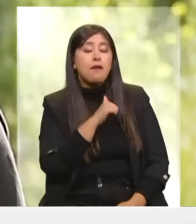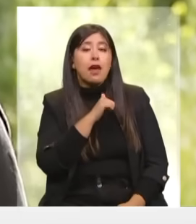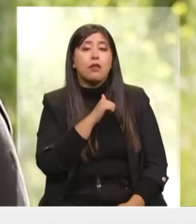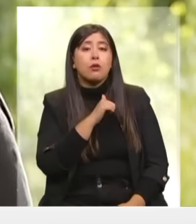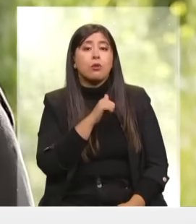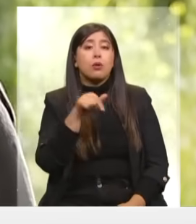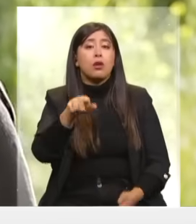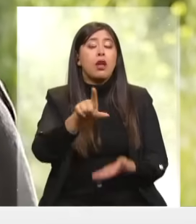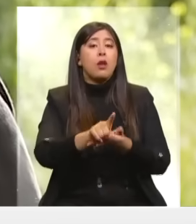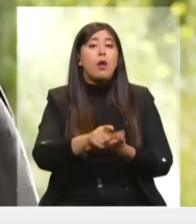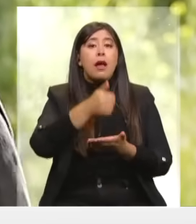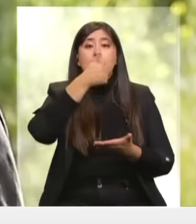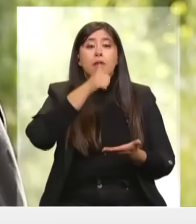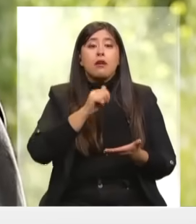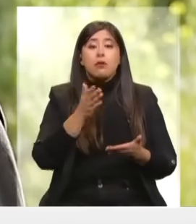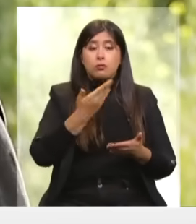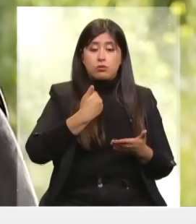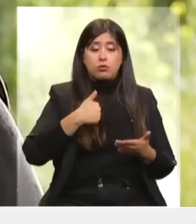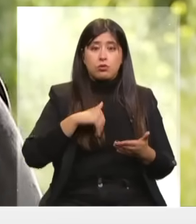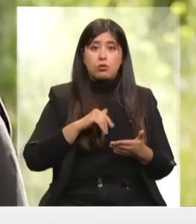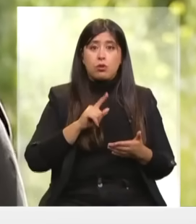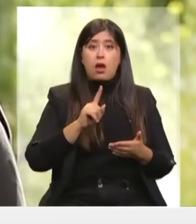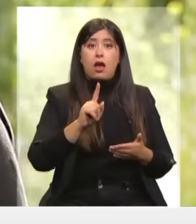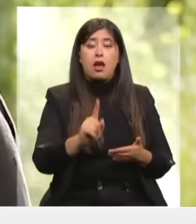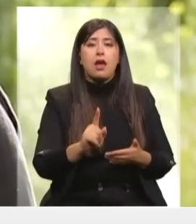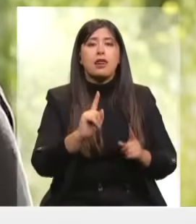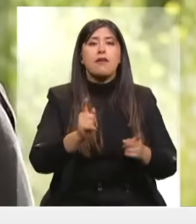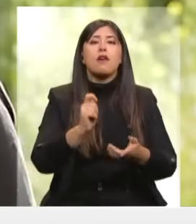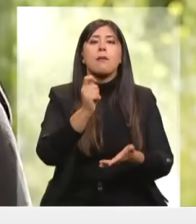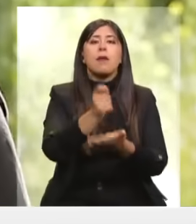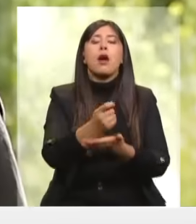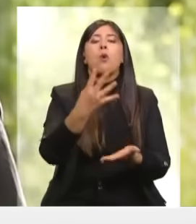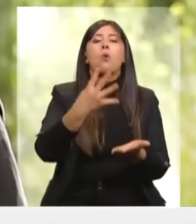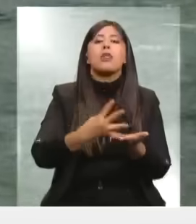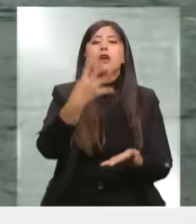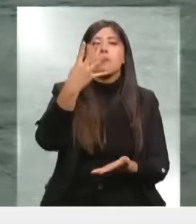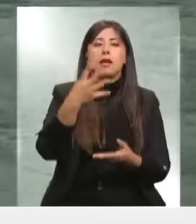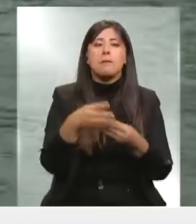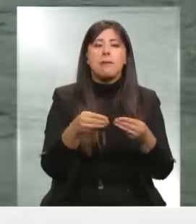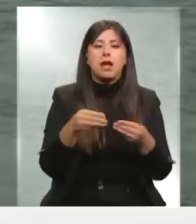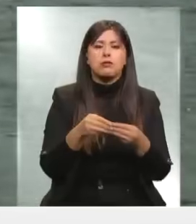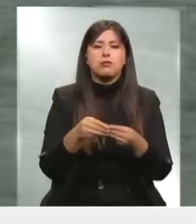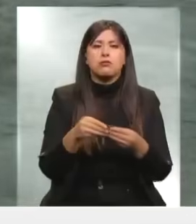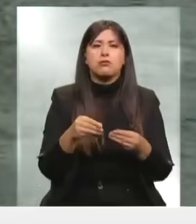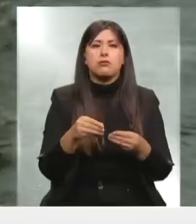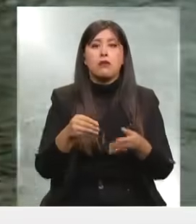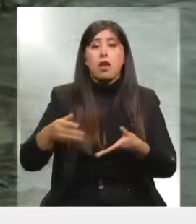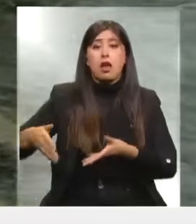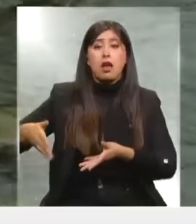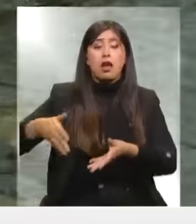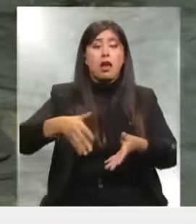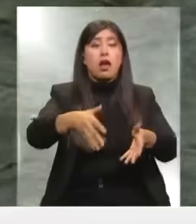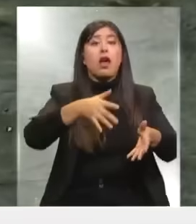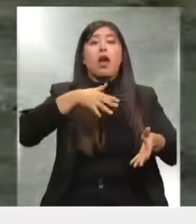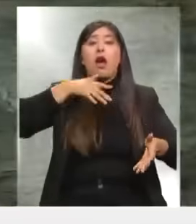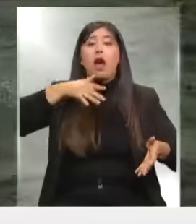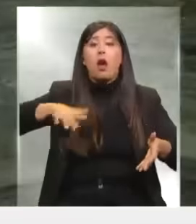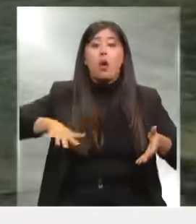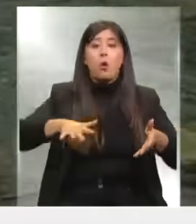el recinto privado... Y para nosotros estar ahí teníamos que pagarle una suma de 4.000 pesos. Todo cuerpo de agua que tenga una